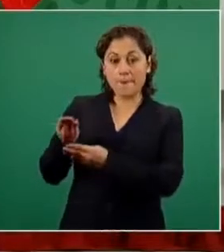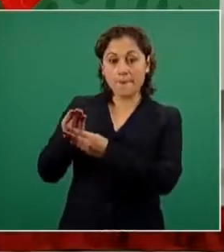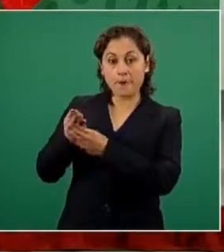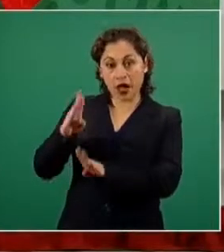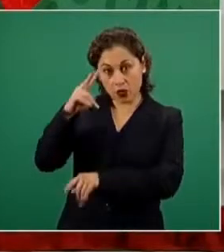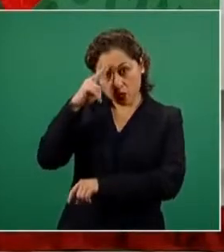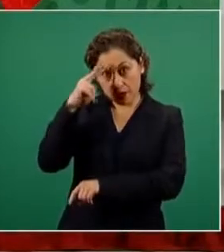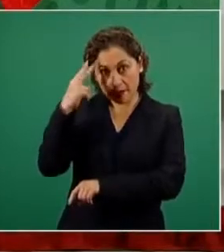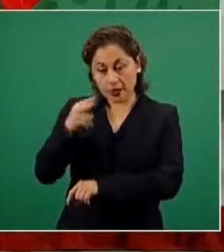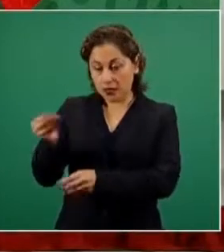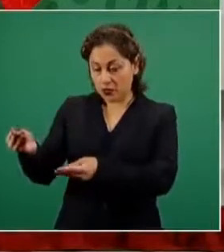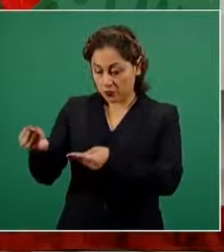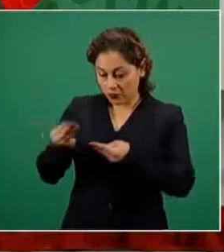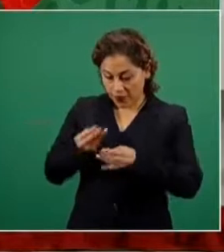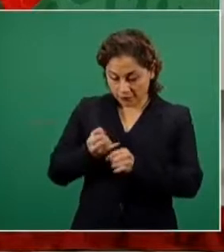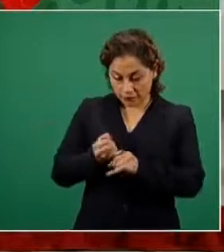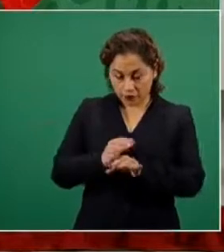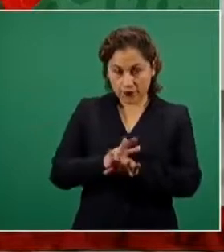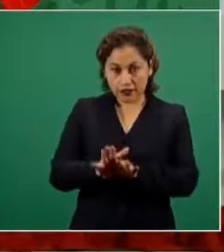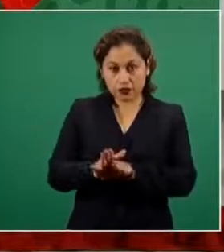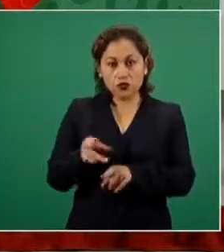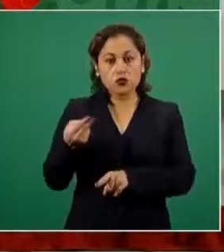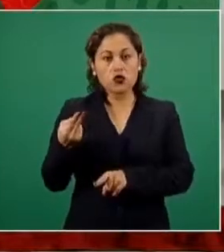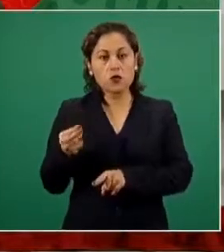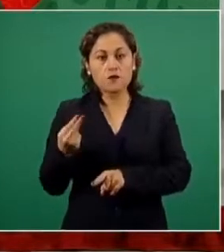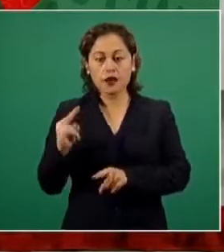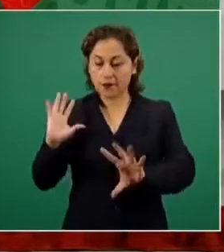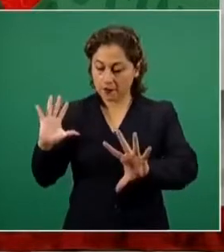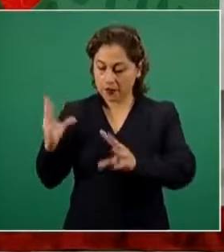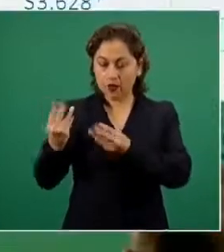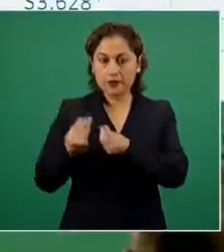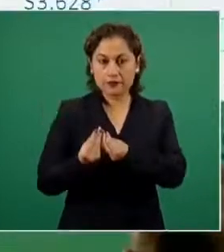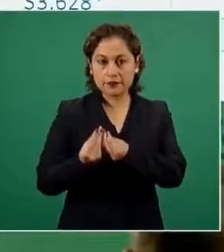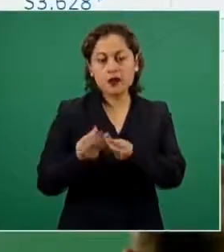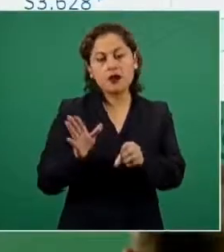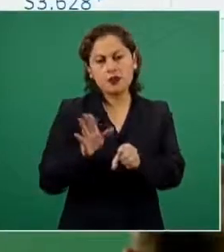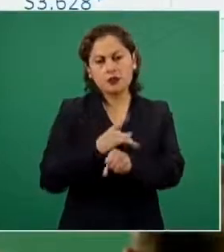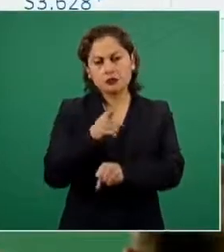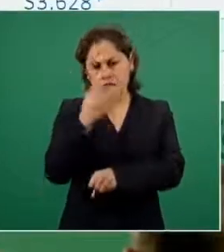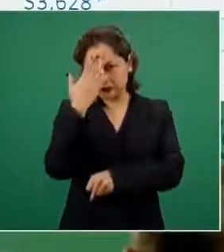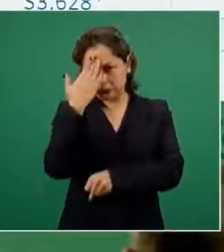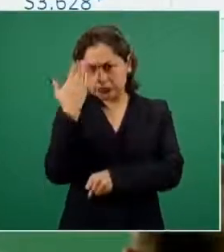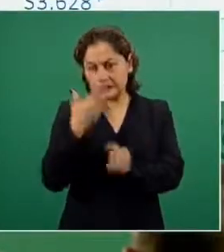para noviembre, porque hay una demora